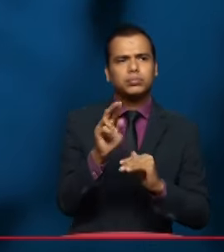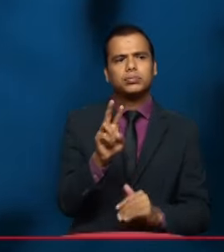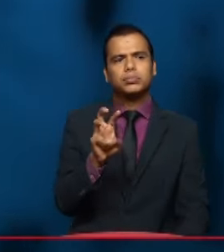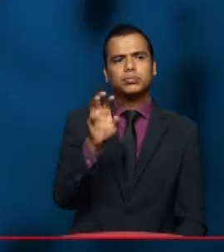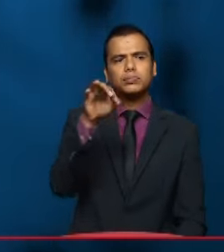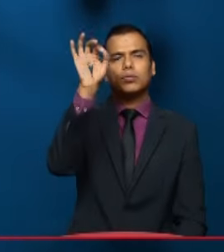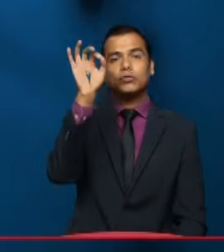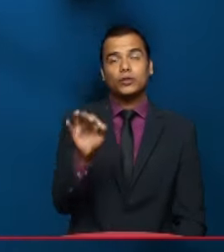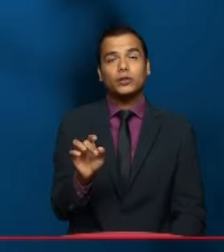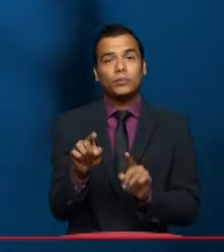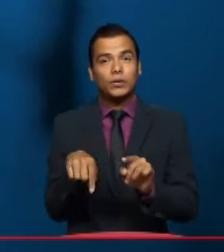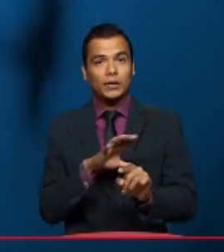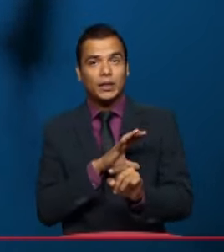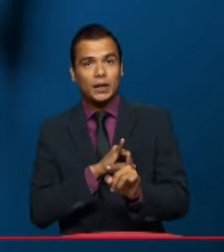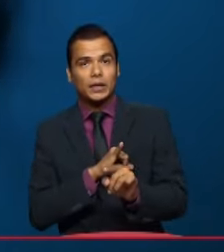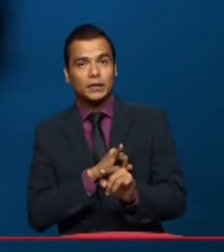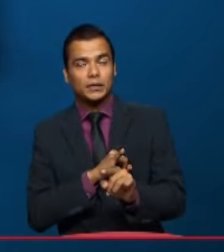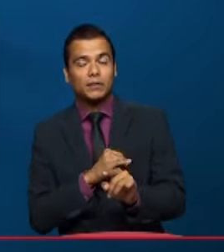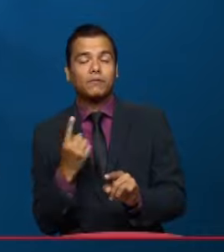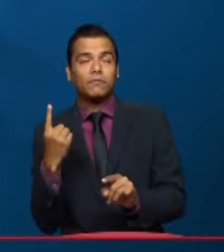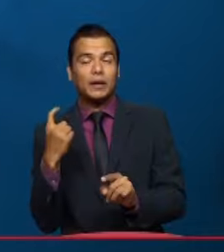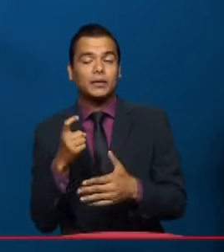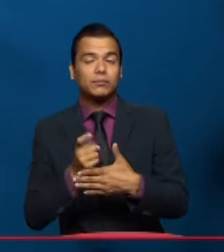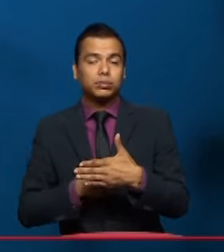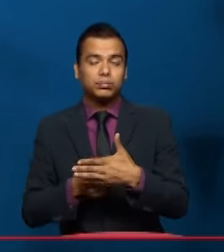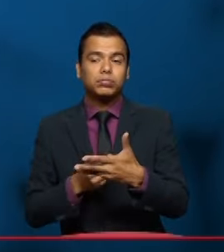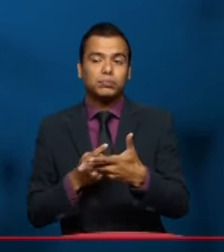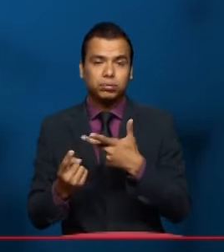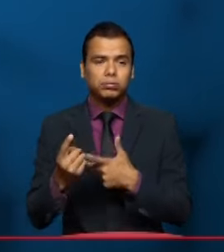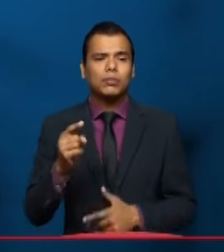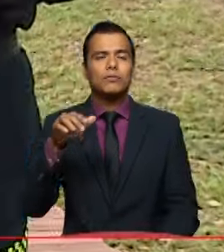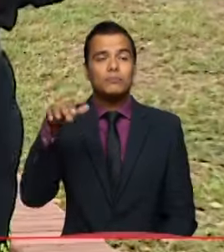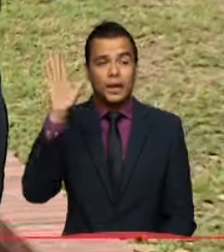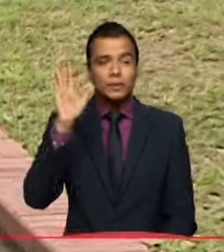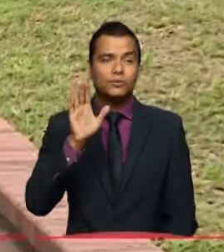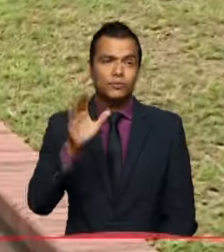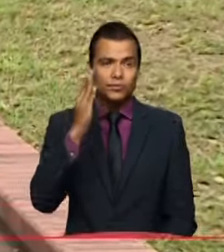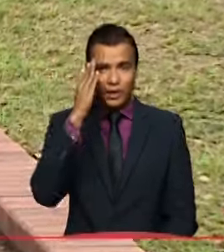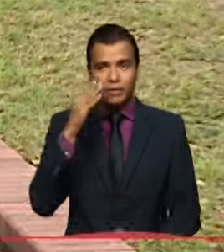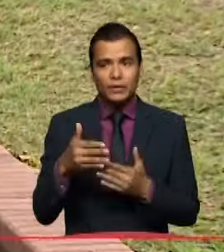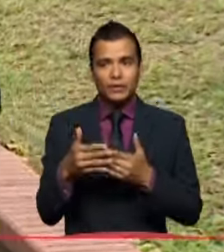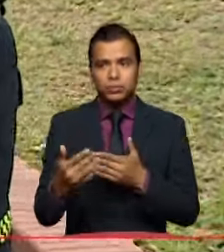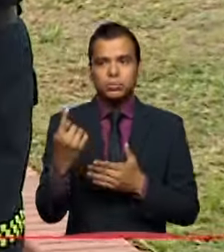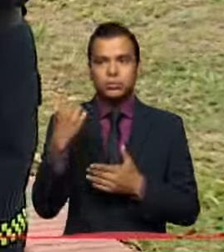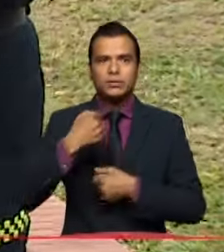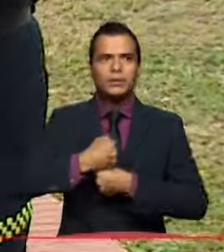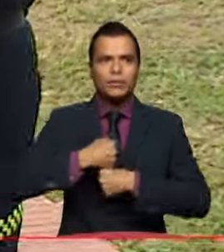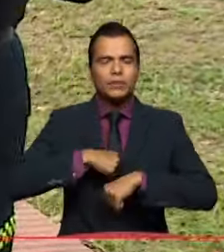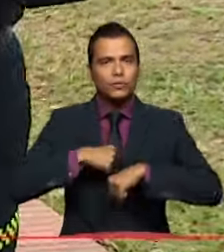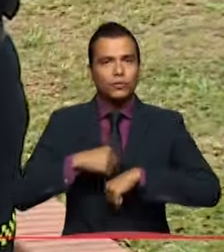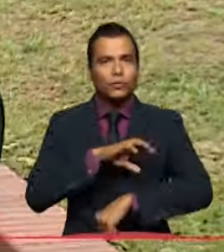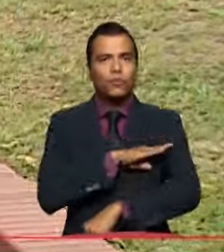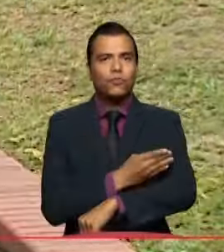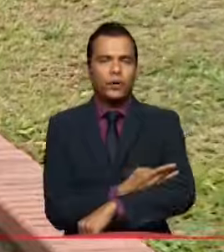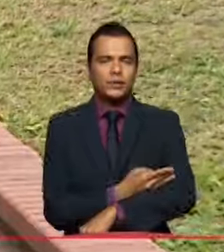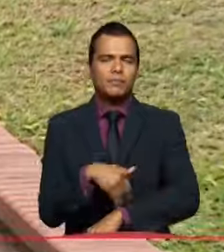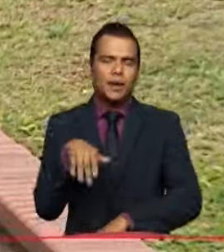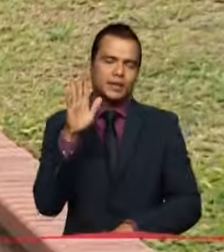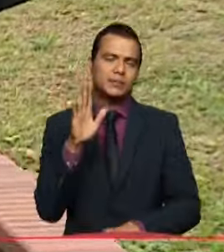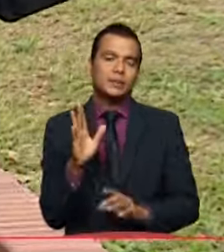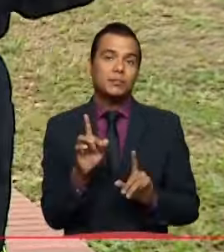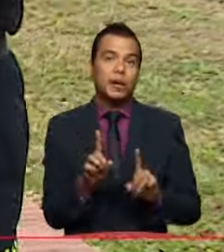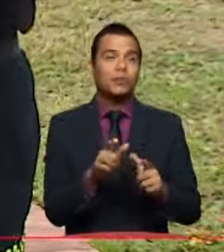recuperar la seguridad en la ciudad queda mucho trecho. Falta trabajo por hacer, sí, pero también quiero reconocer el trabajo y el buen